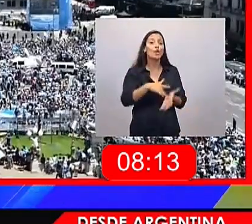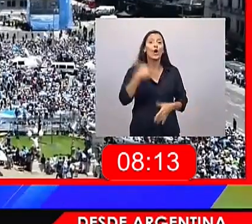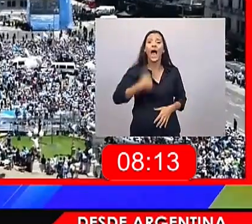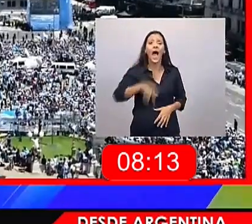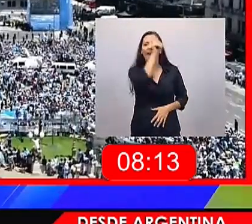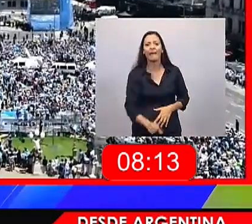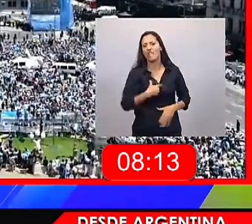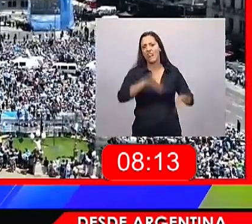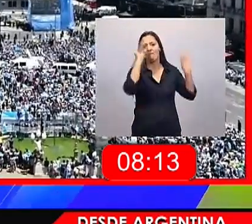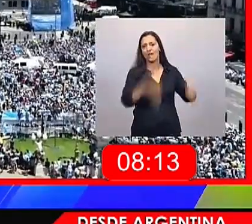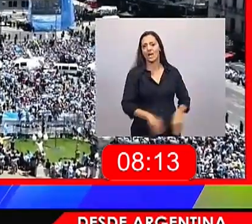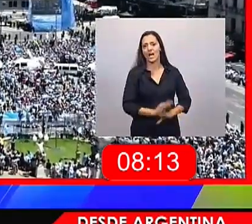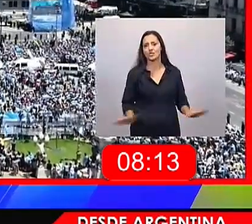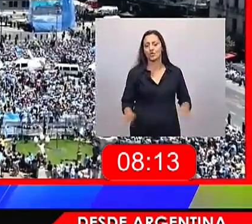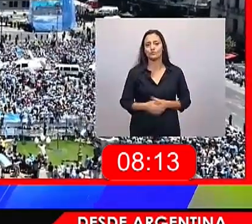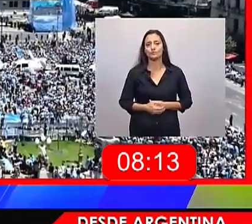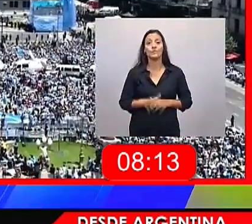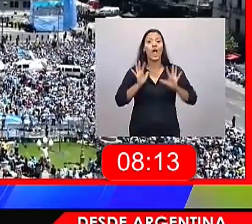están circulando